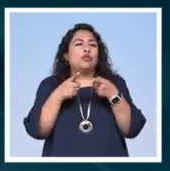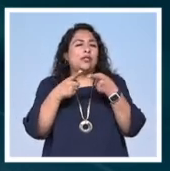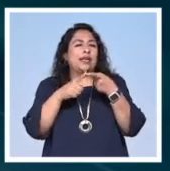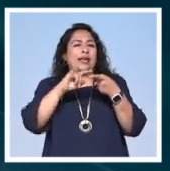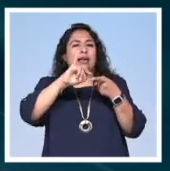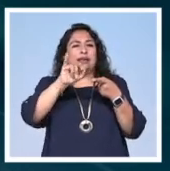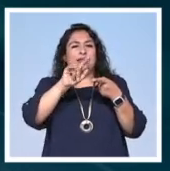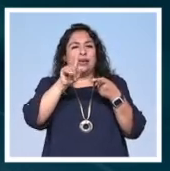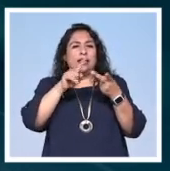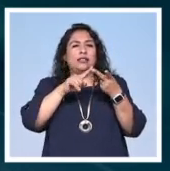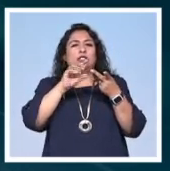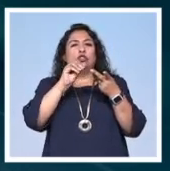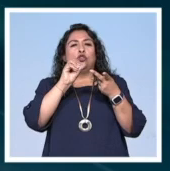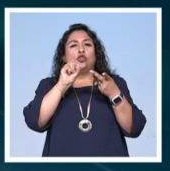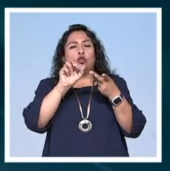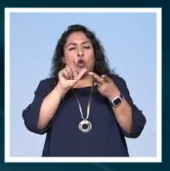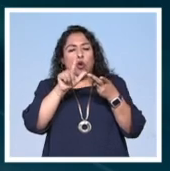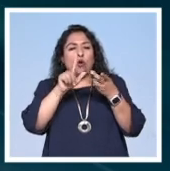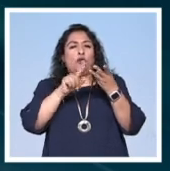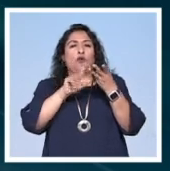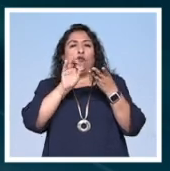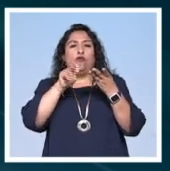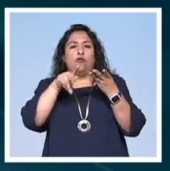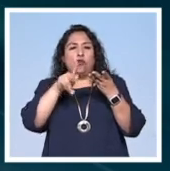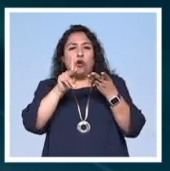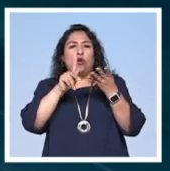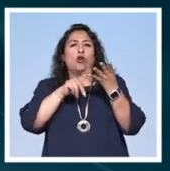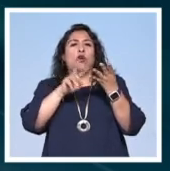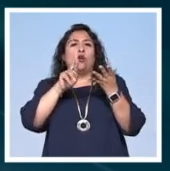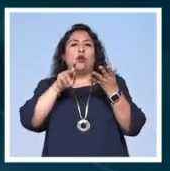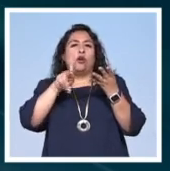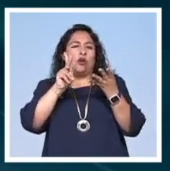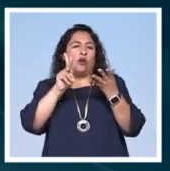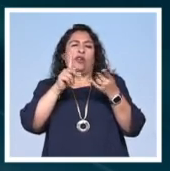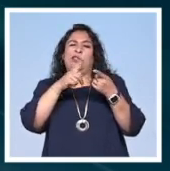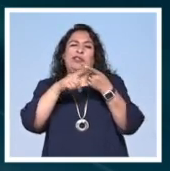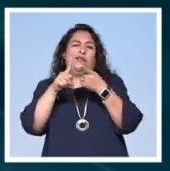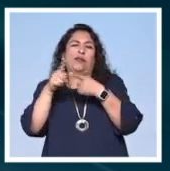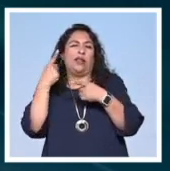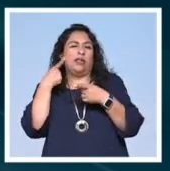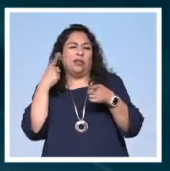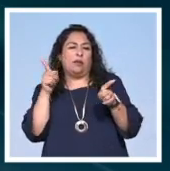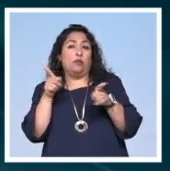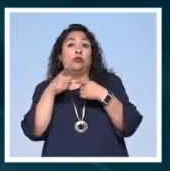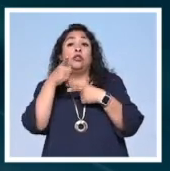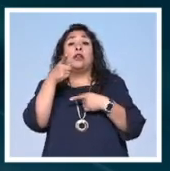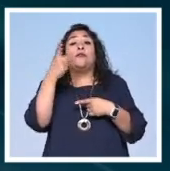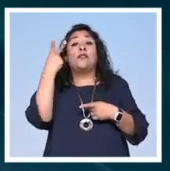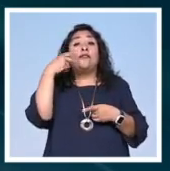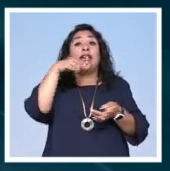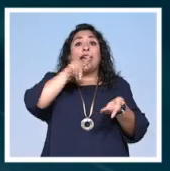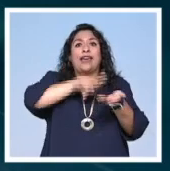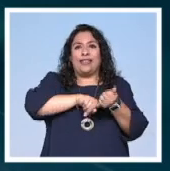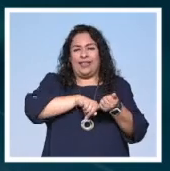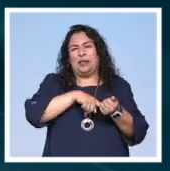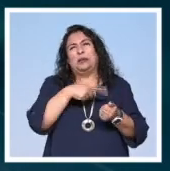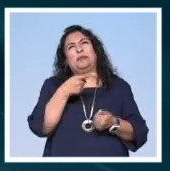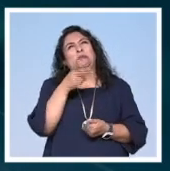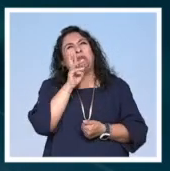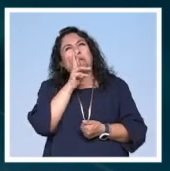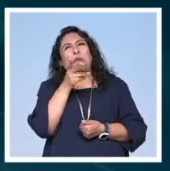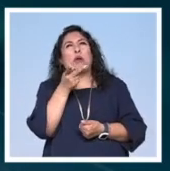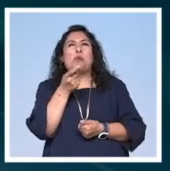jazz Soul pH rock y otros sonidos viaje adentro es producto un poco de